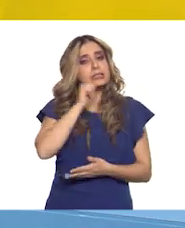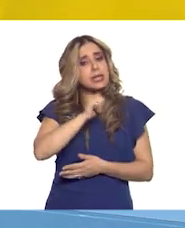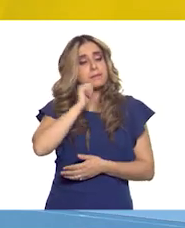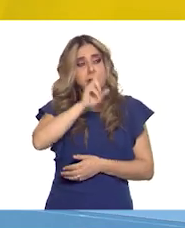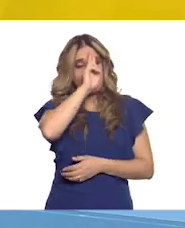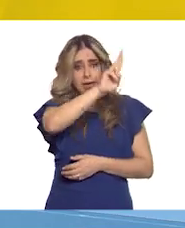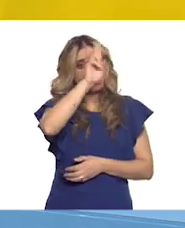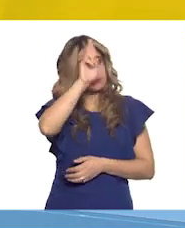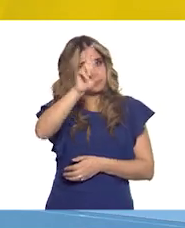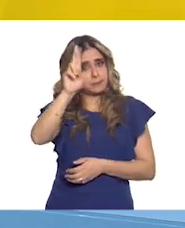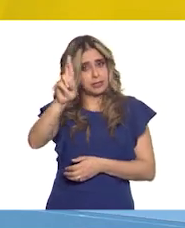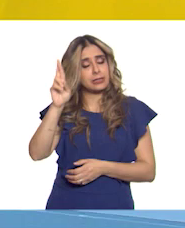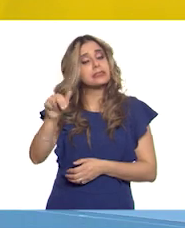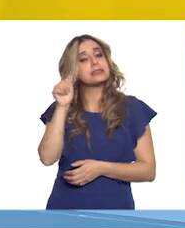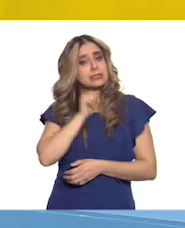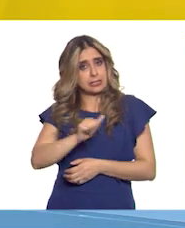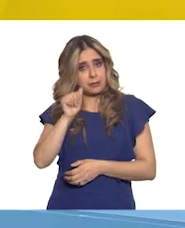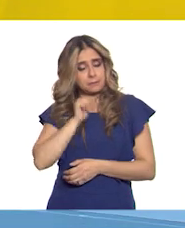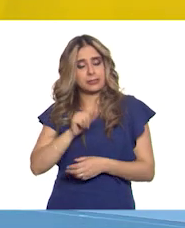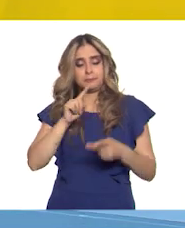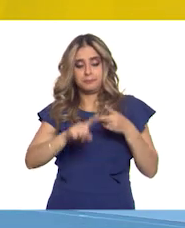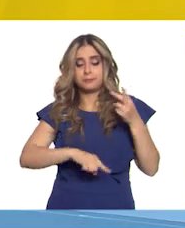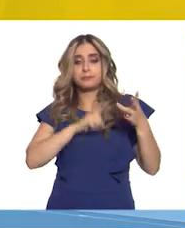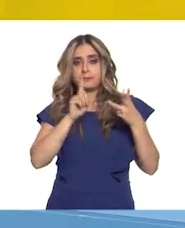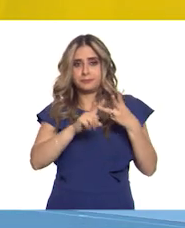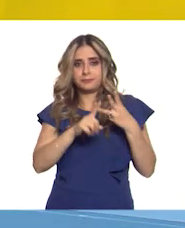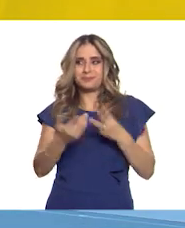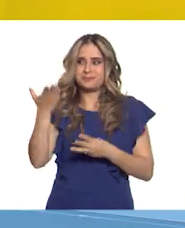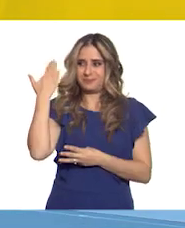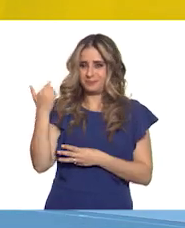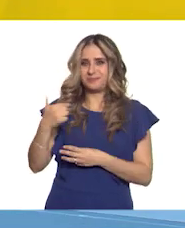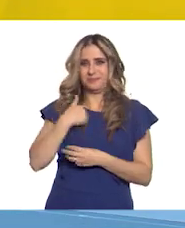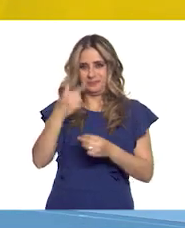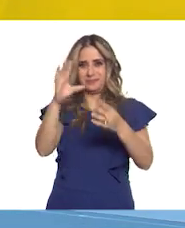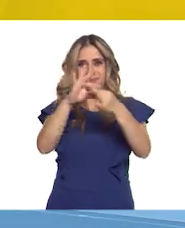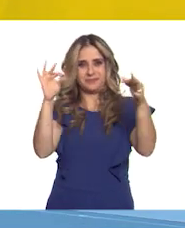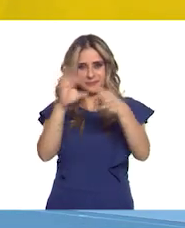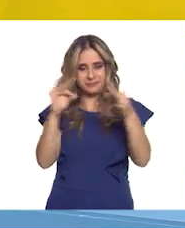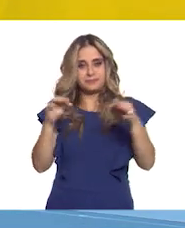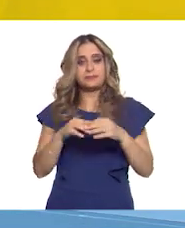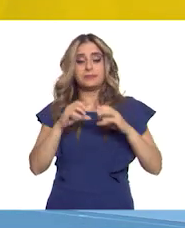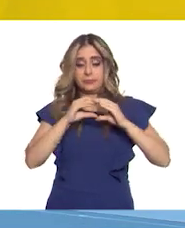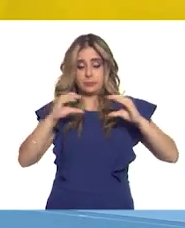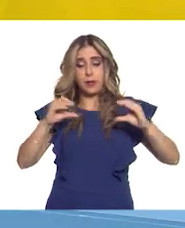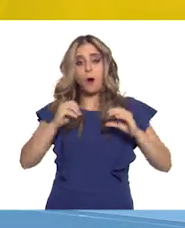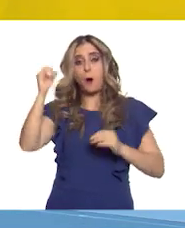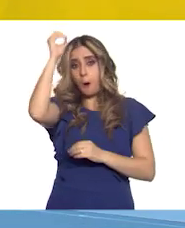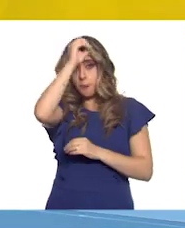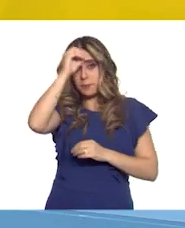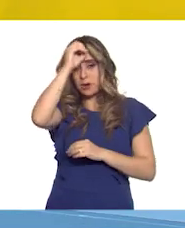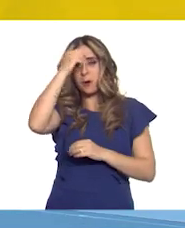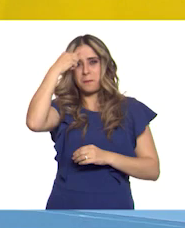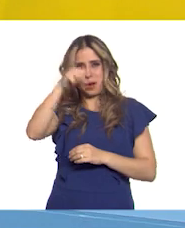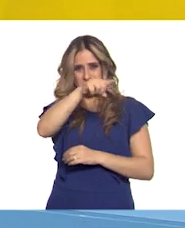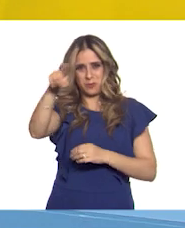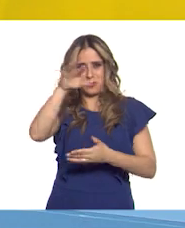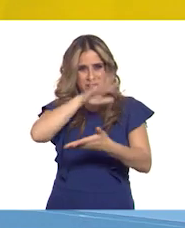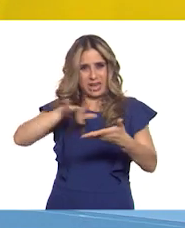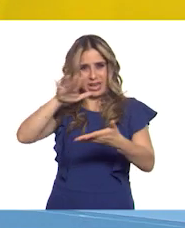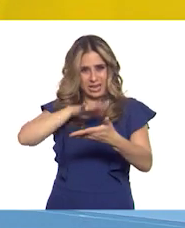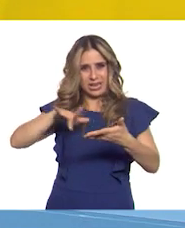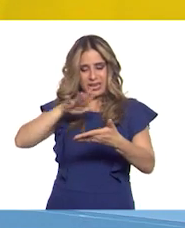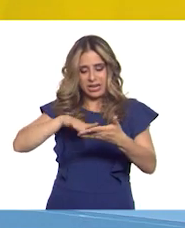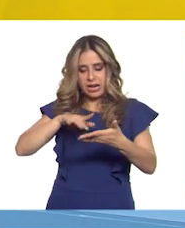Y tercero, algo que mencionamos al inicio de este trabajo. Las secciones de opinión para los lectores en las